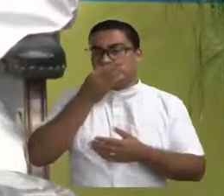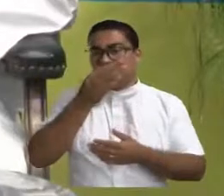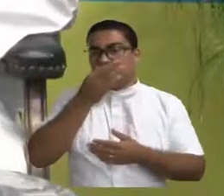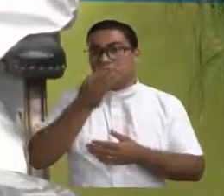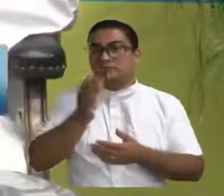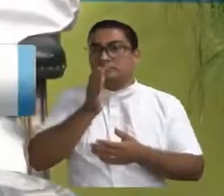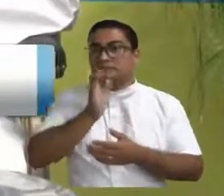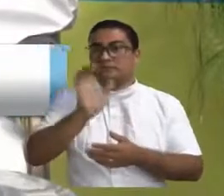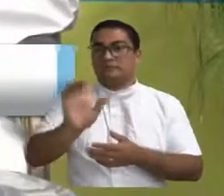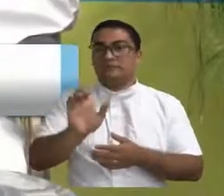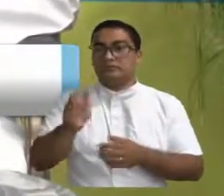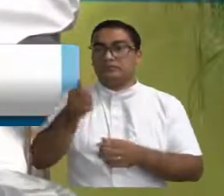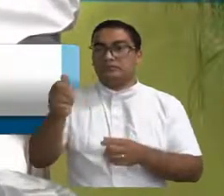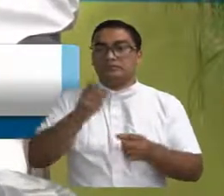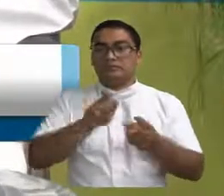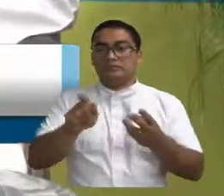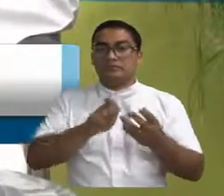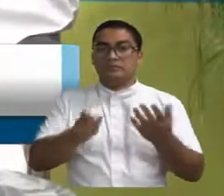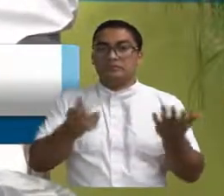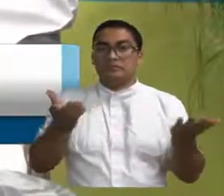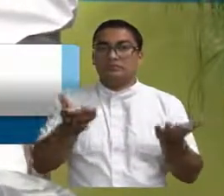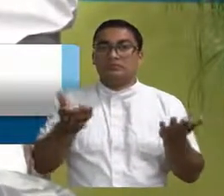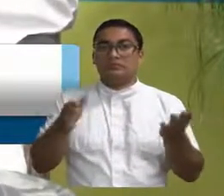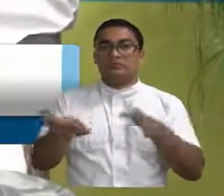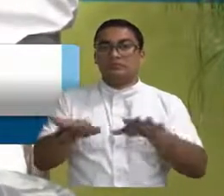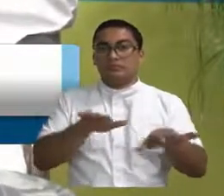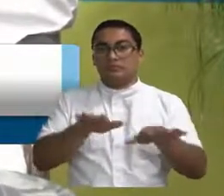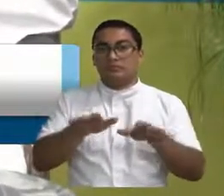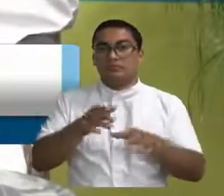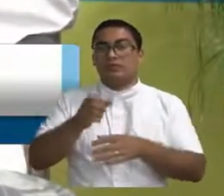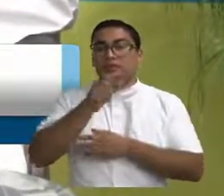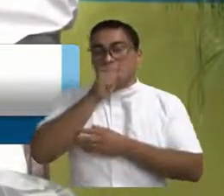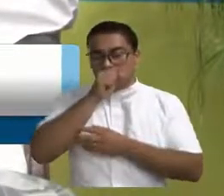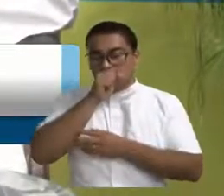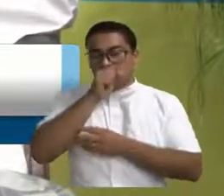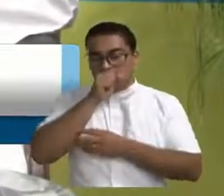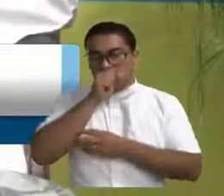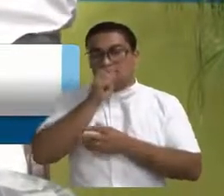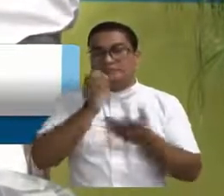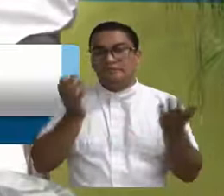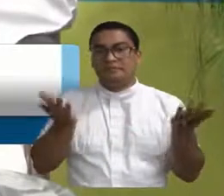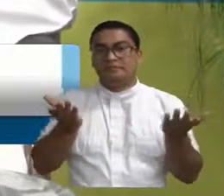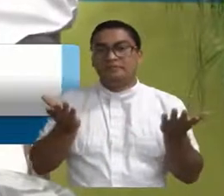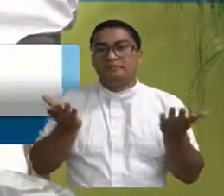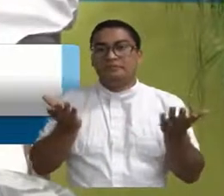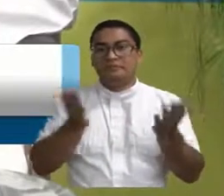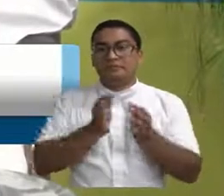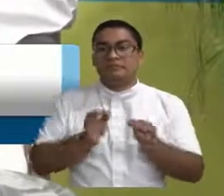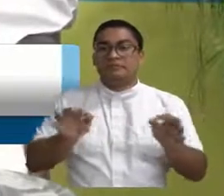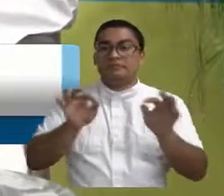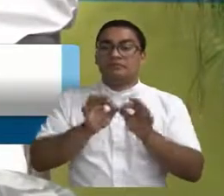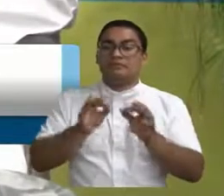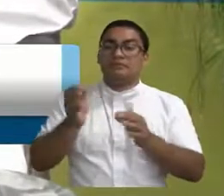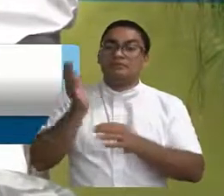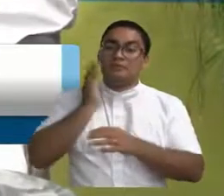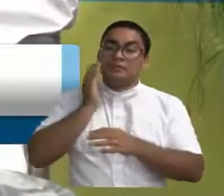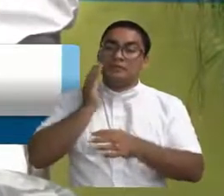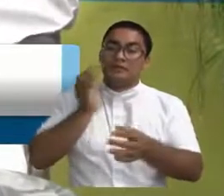niños menores de 6 meses que no pueden tener el reflejo de la tos ni pueden eliminarlo. Entonces hay que explicarle a las mamás de que una de las medidas